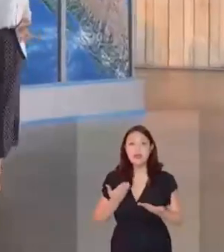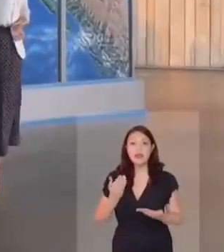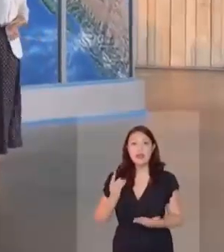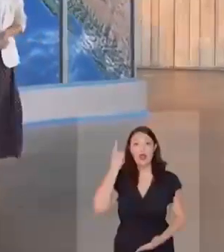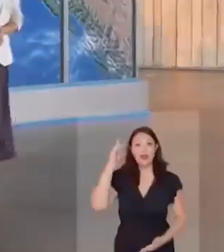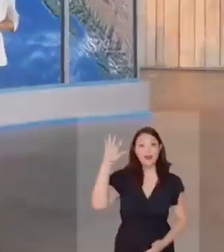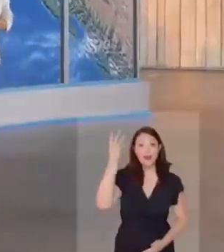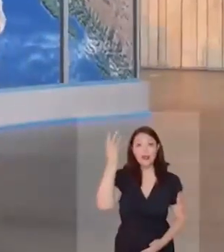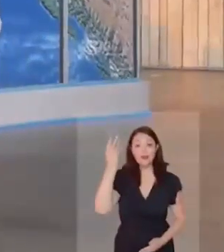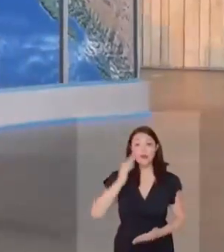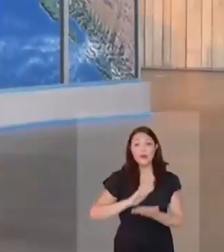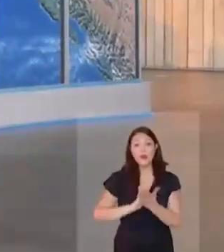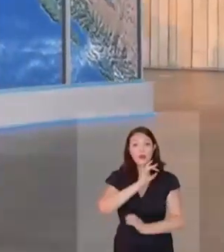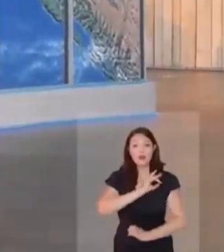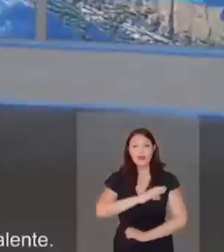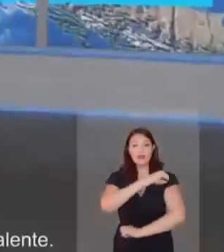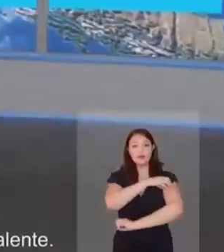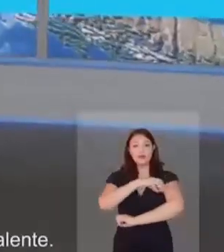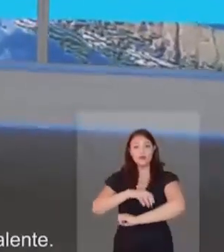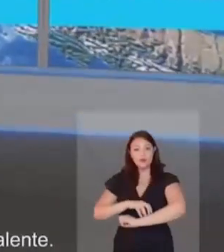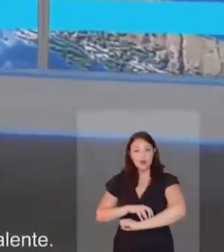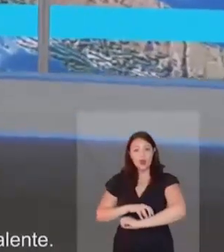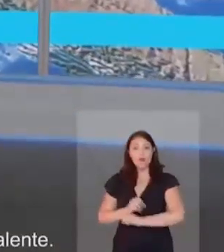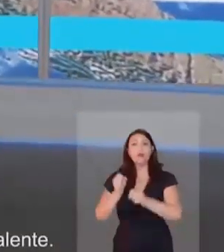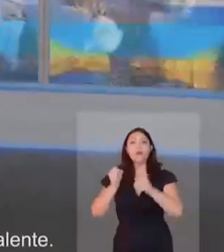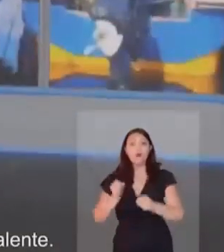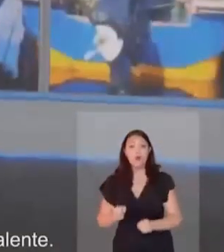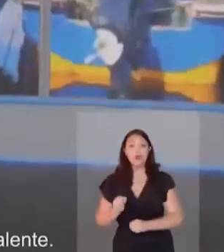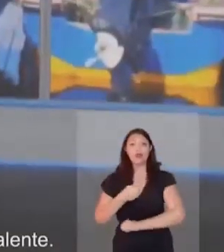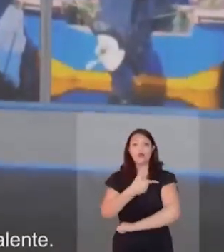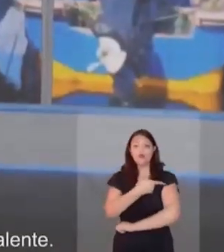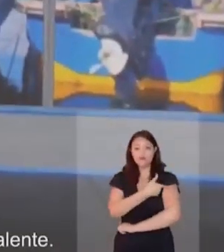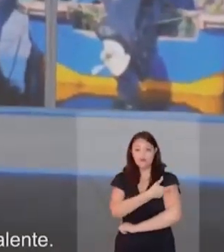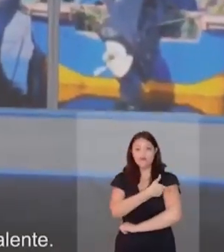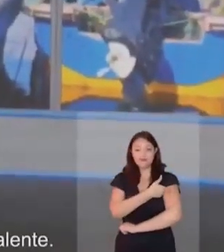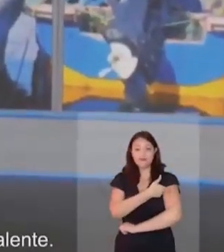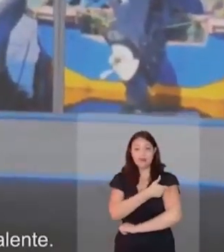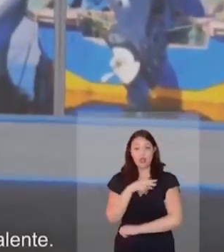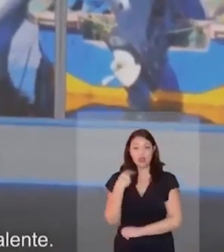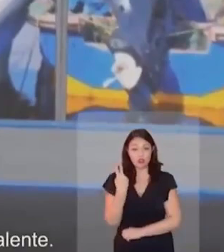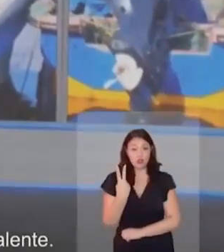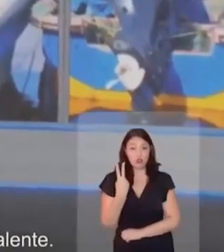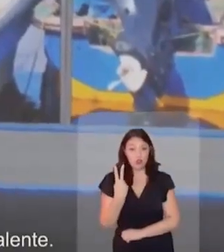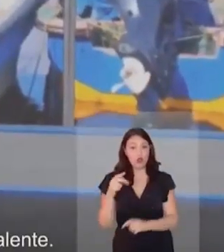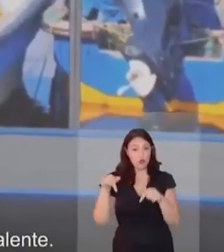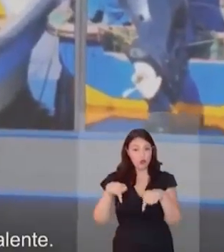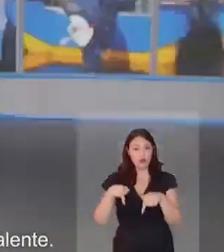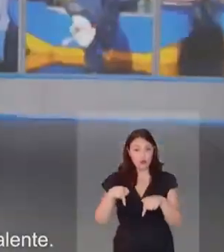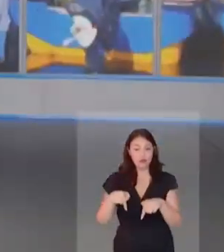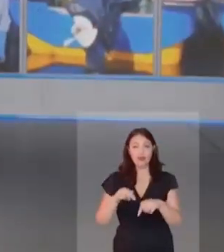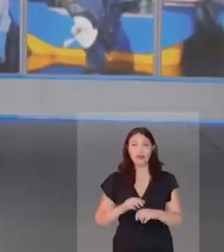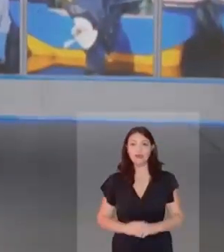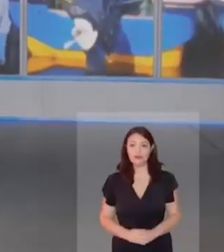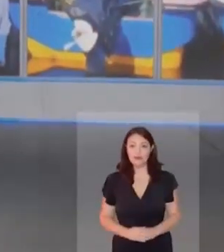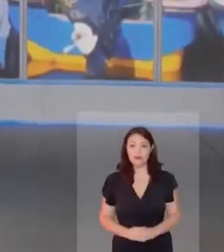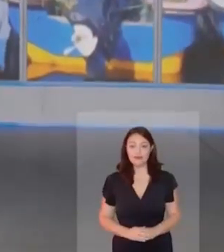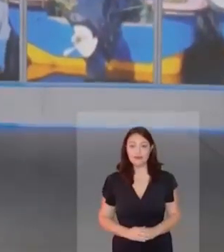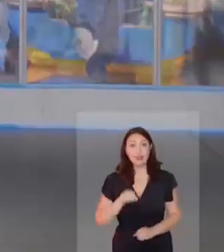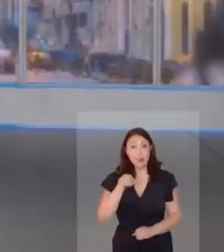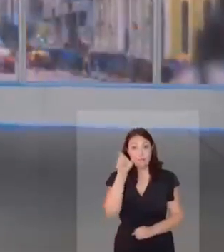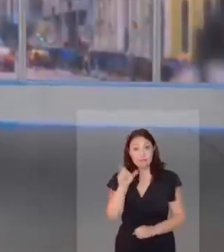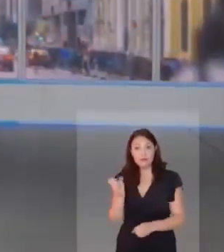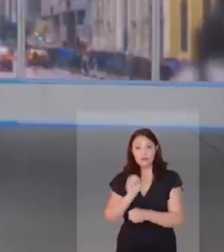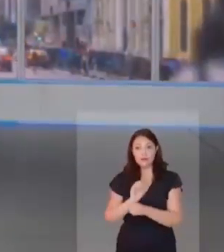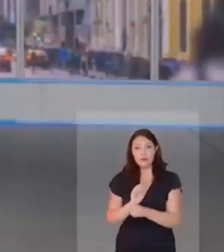Bienvenidos. ¿Veamos el tiempo? En todo Chile ya es tiempo de vacunarse hoy con Bivalente. Si eres